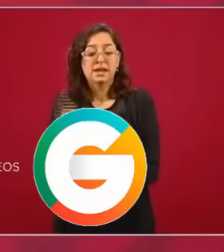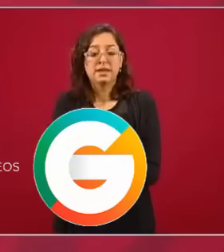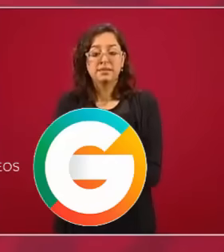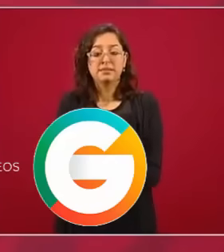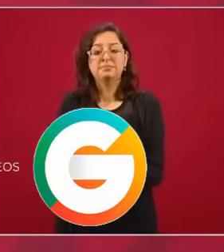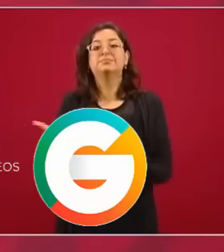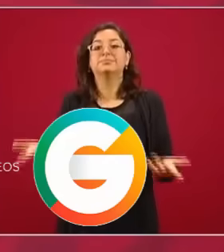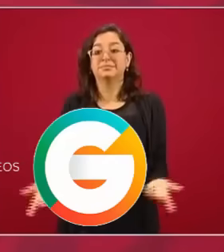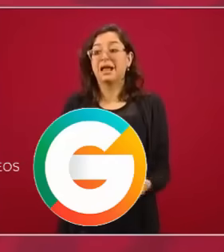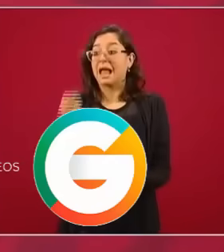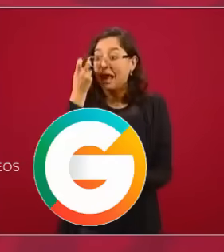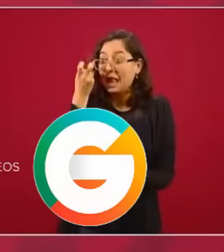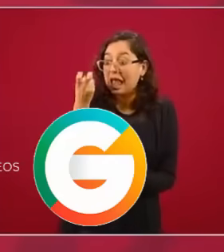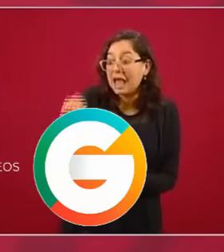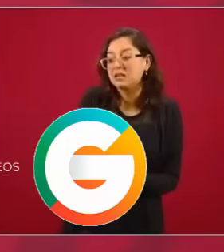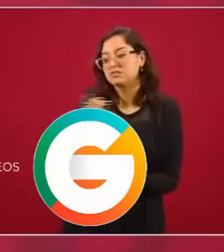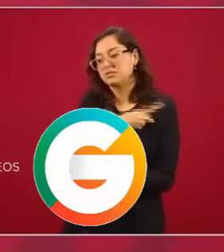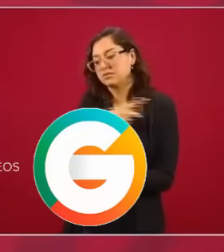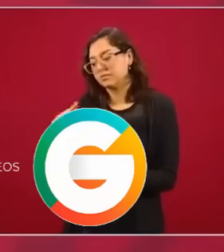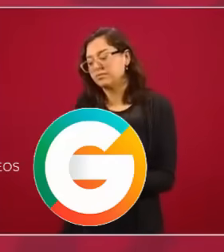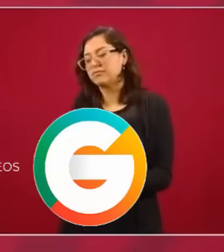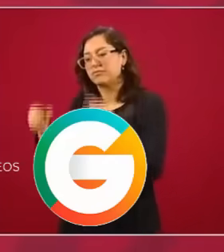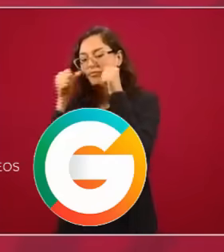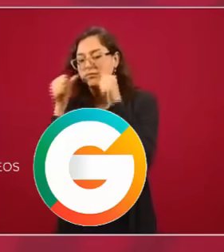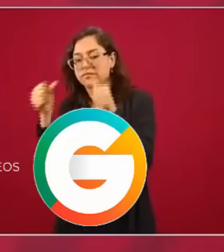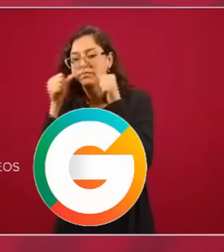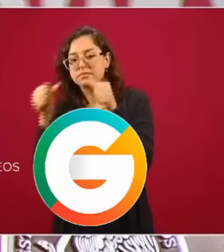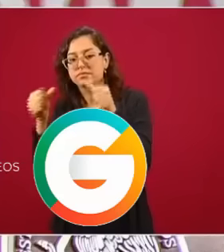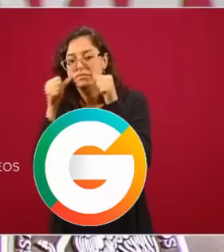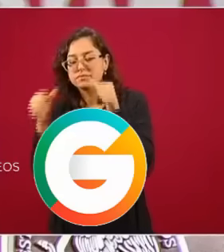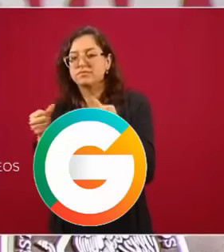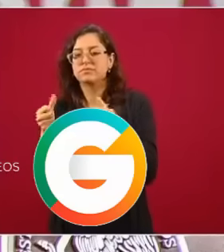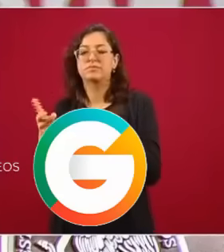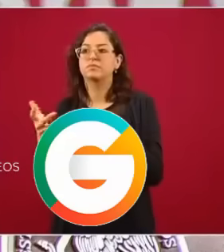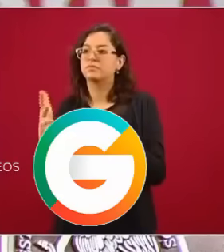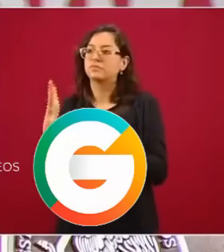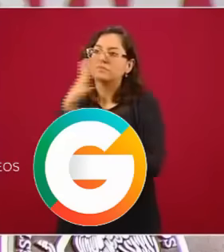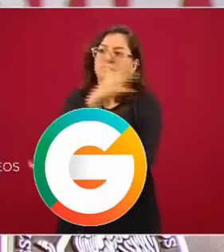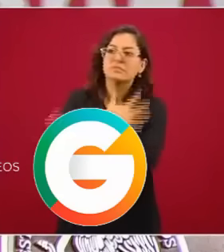Atender las causas que originaron la descomposición